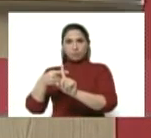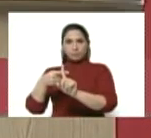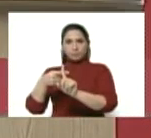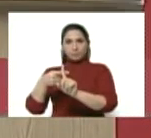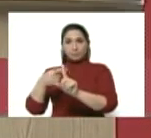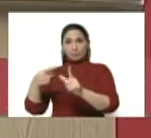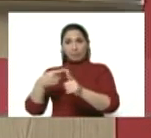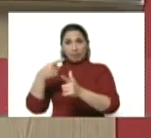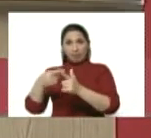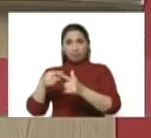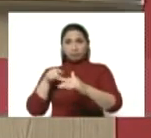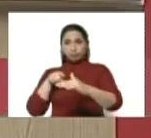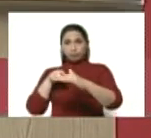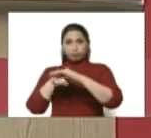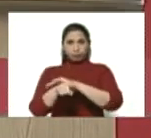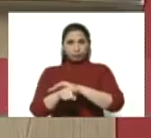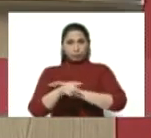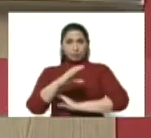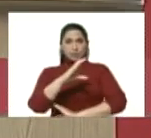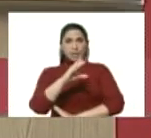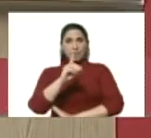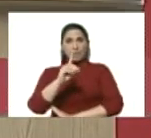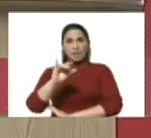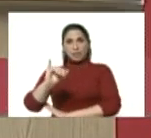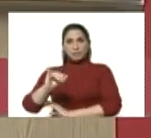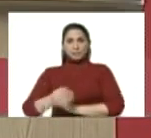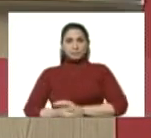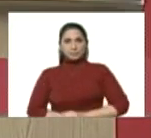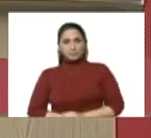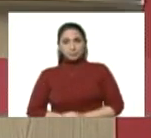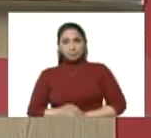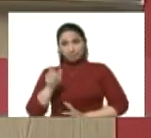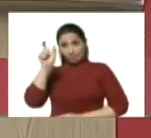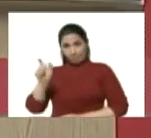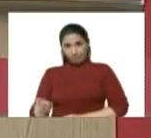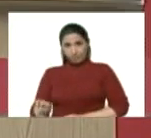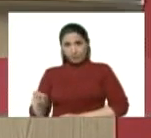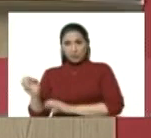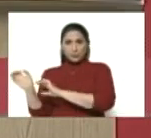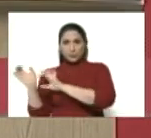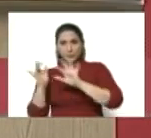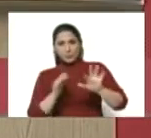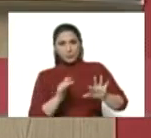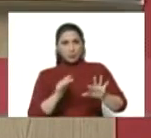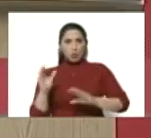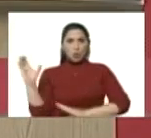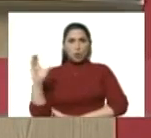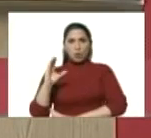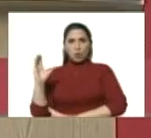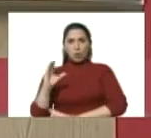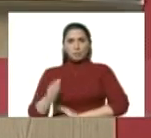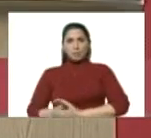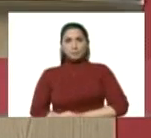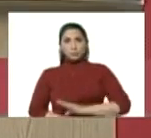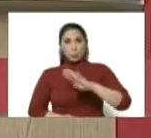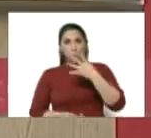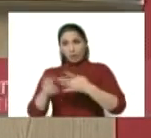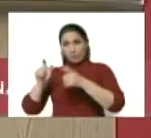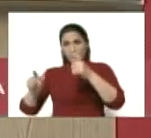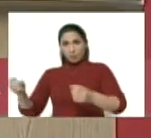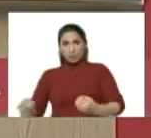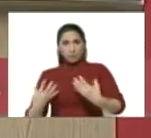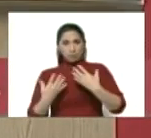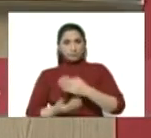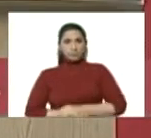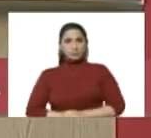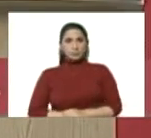Está ingresado en un CDI. Este es un caso importado. El cuarto caso